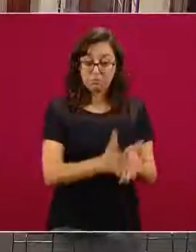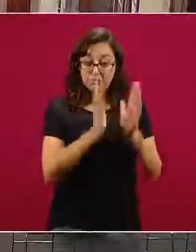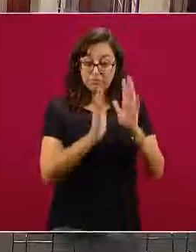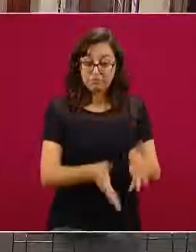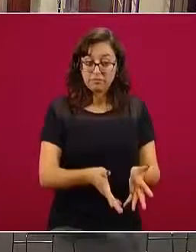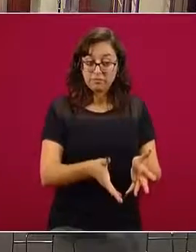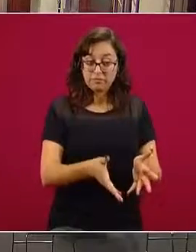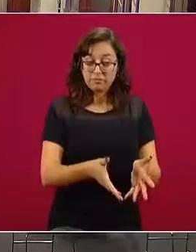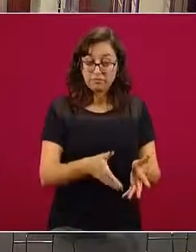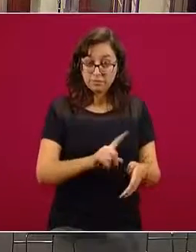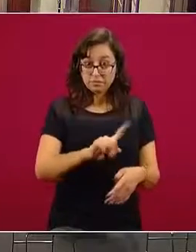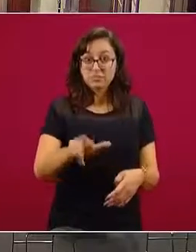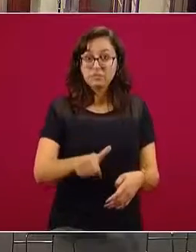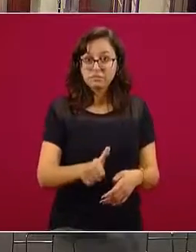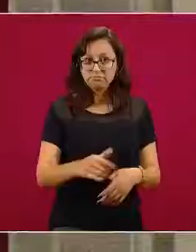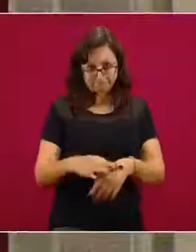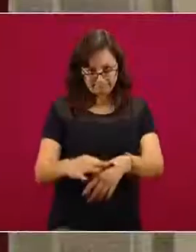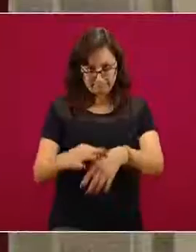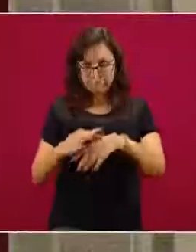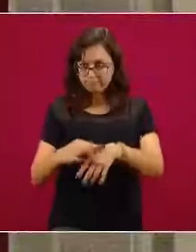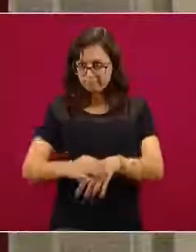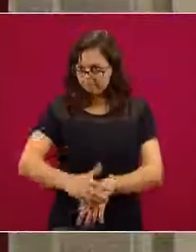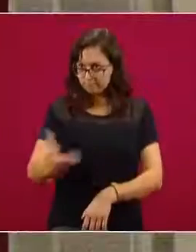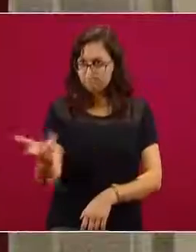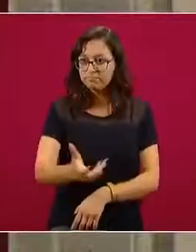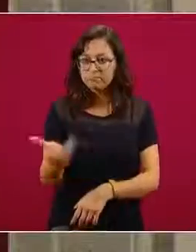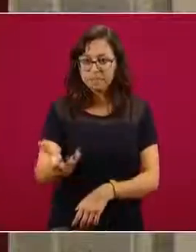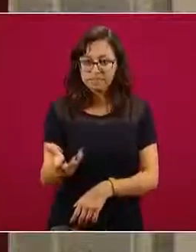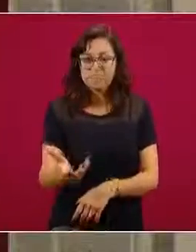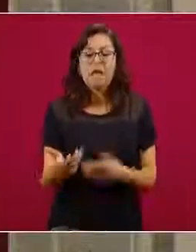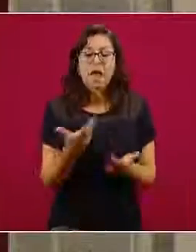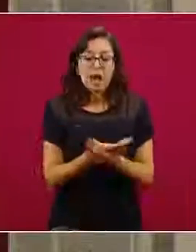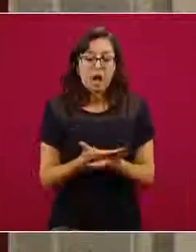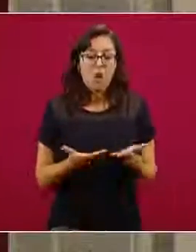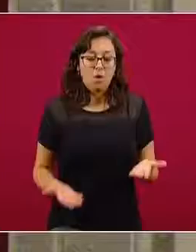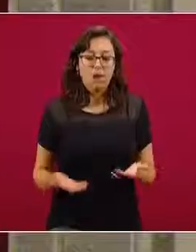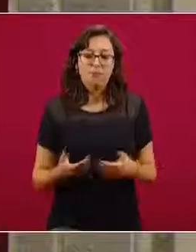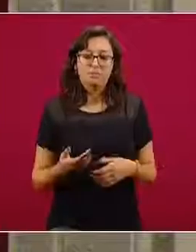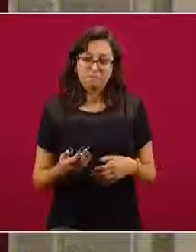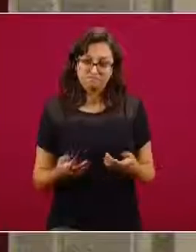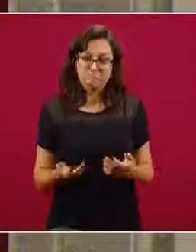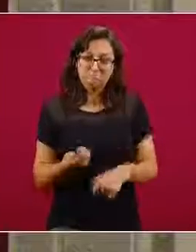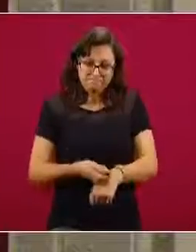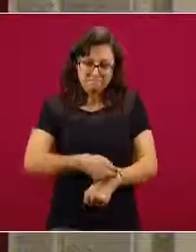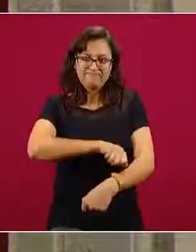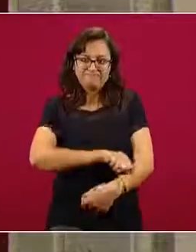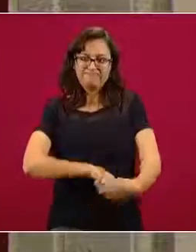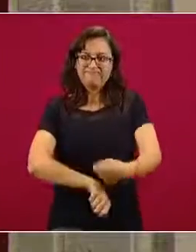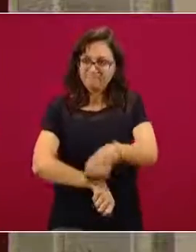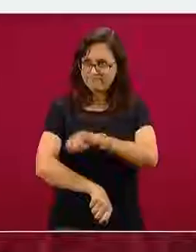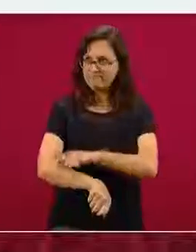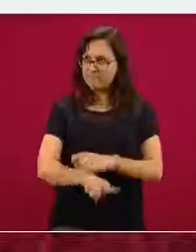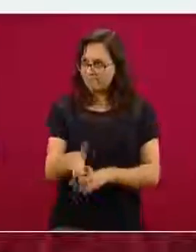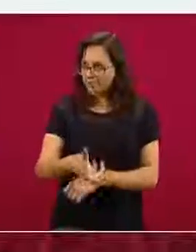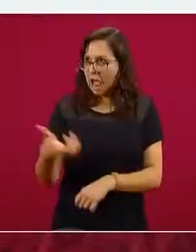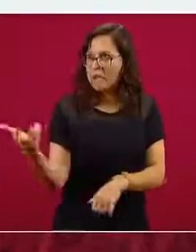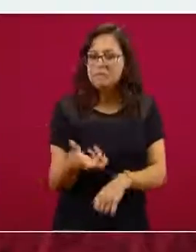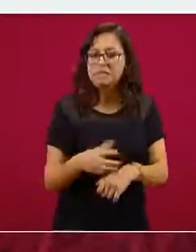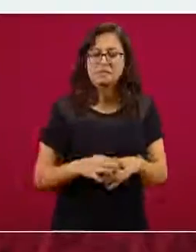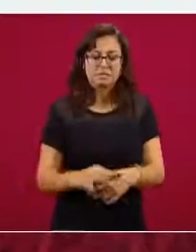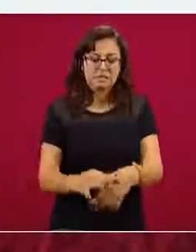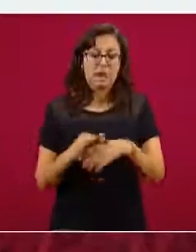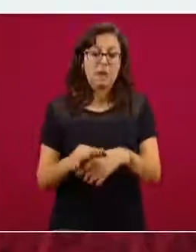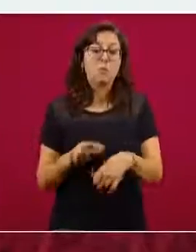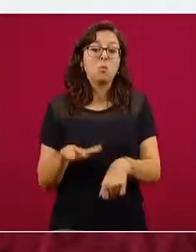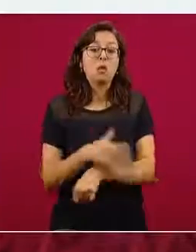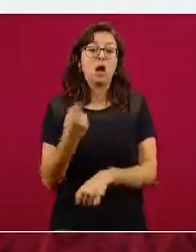ya está, la hemos discutido ampliamente, pero lo que sigue es dar pasos de implementación, que se vea en la realidad, que no se quede como muchas